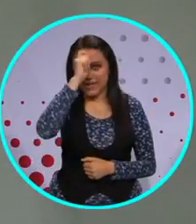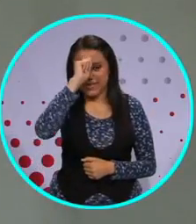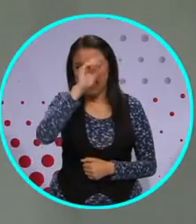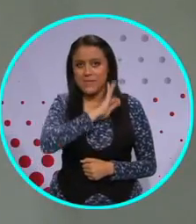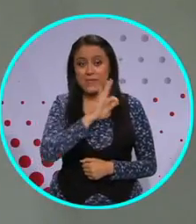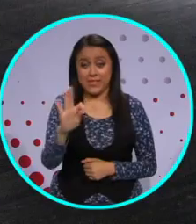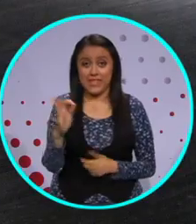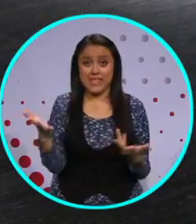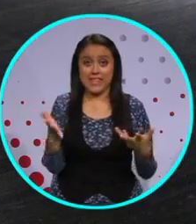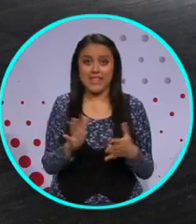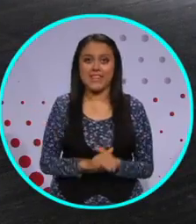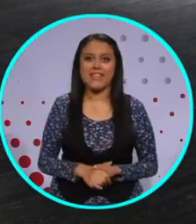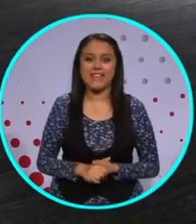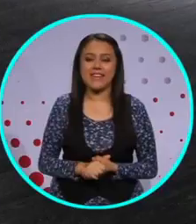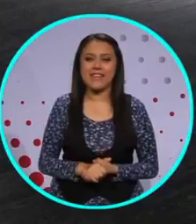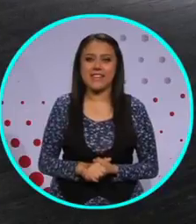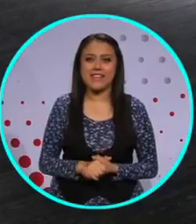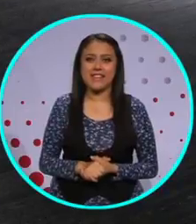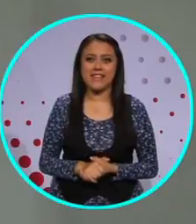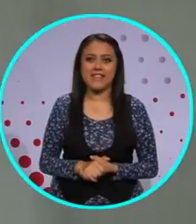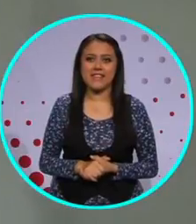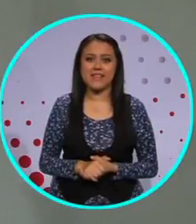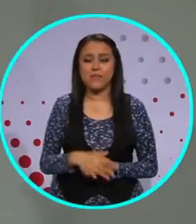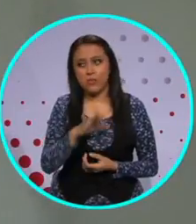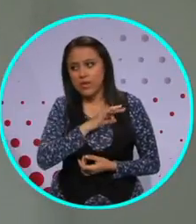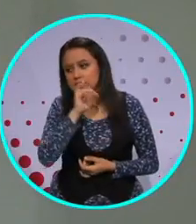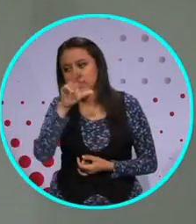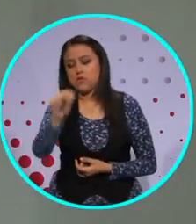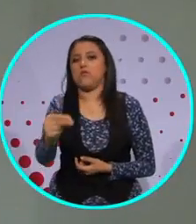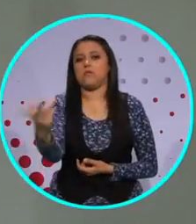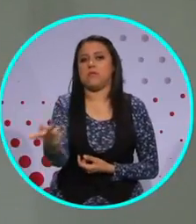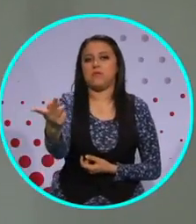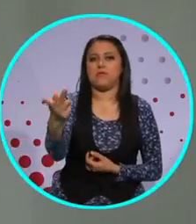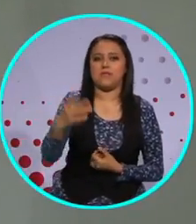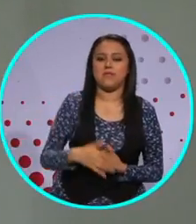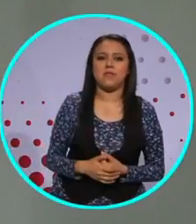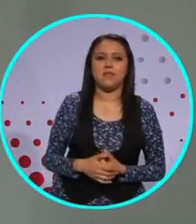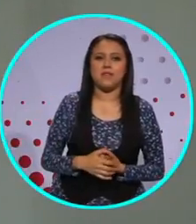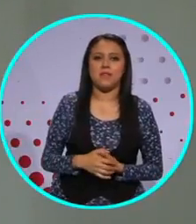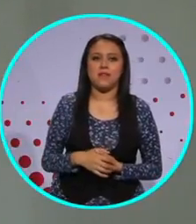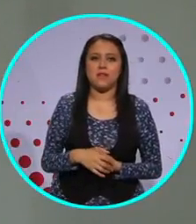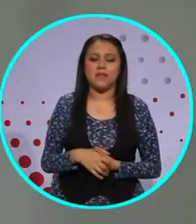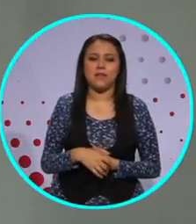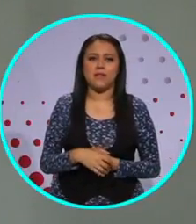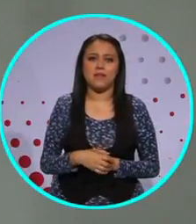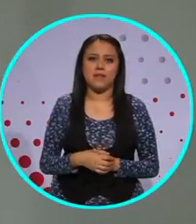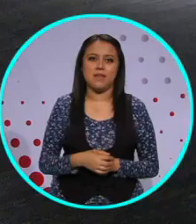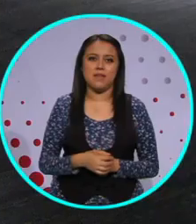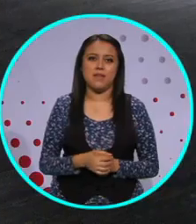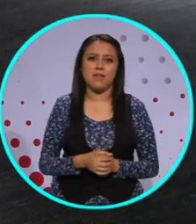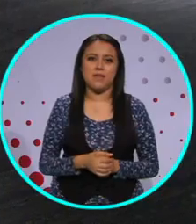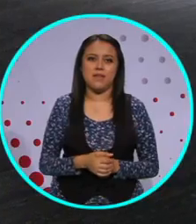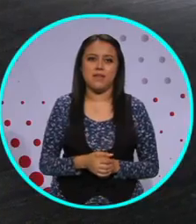sería padre no eso bueno no están